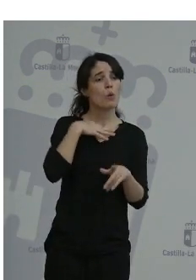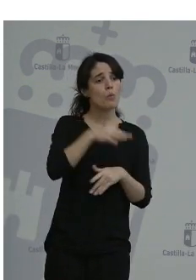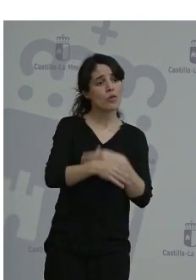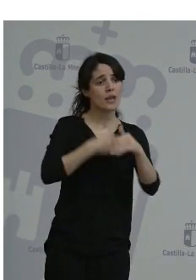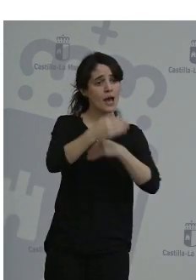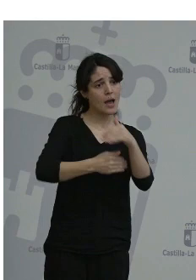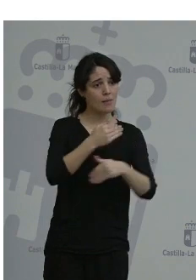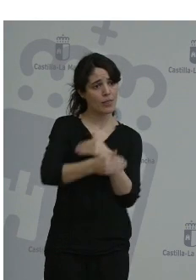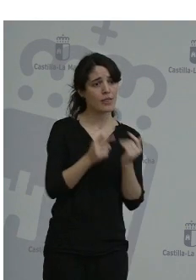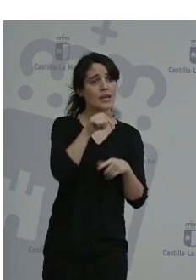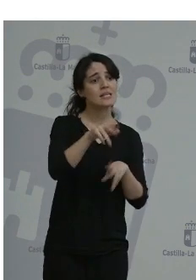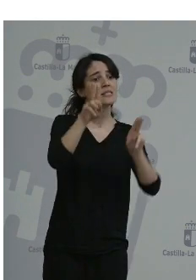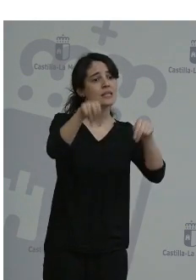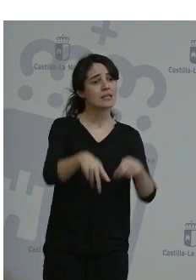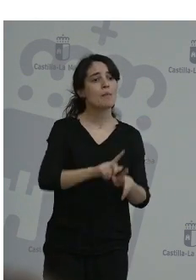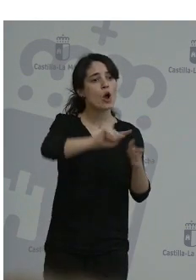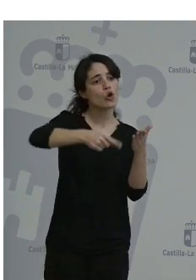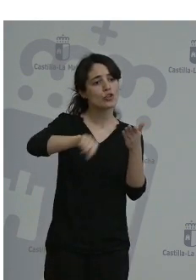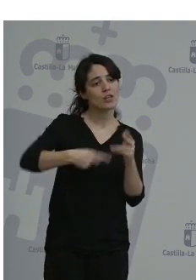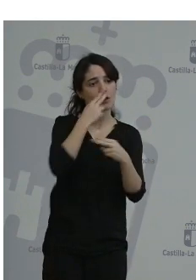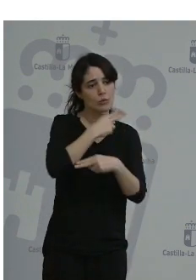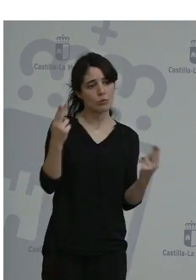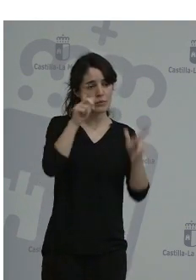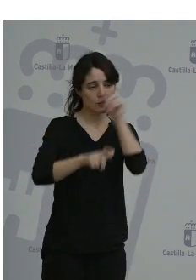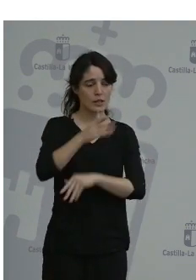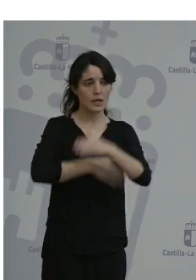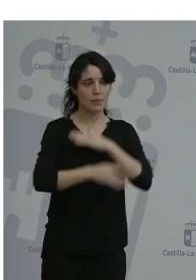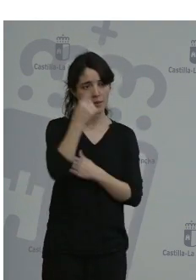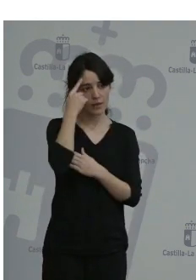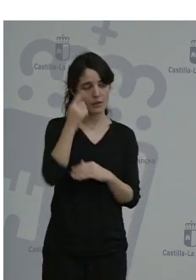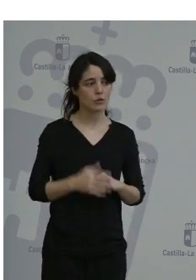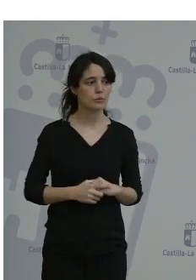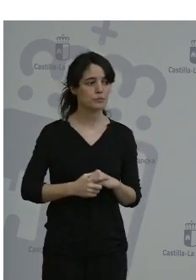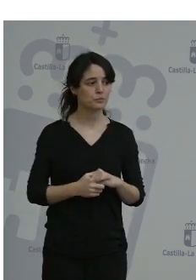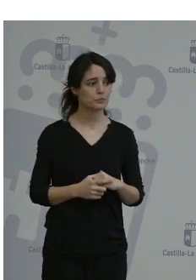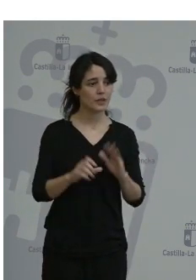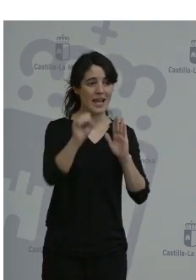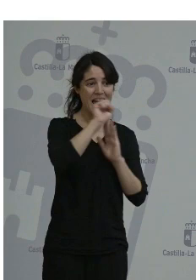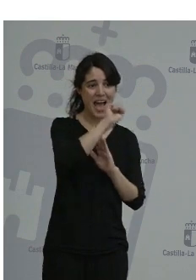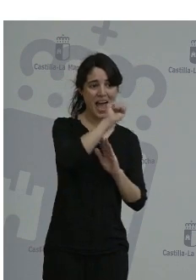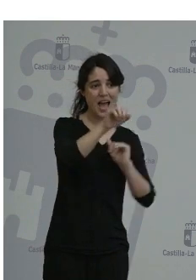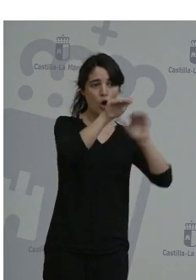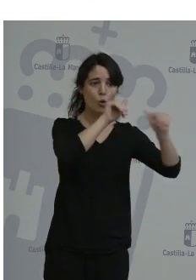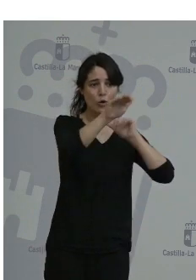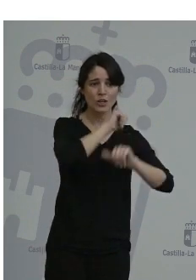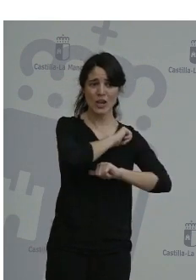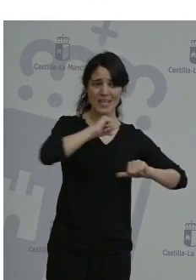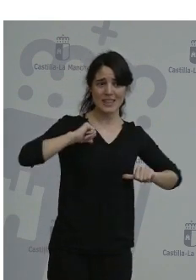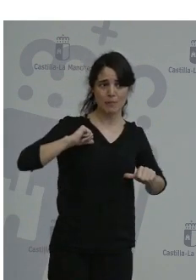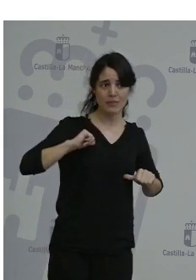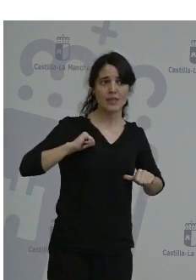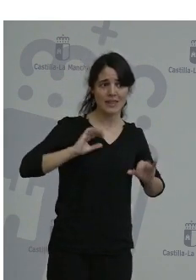tema de la contratación pública de las personas con discapacidad intelectual. A. Convocatorias independientes,